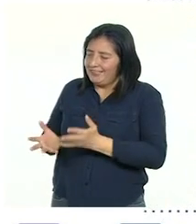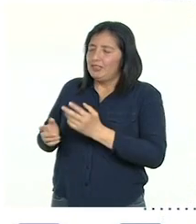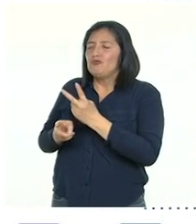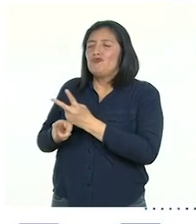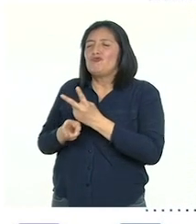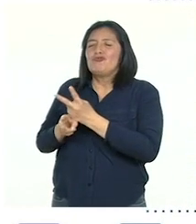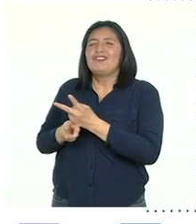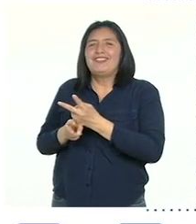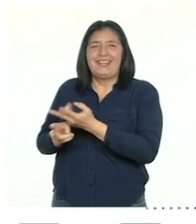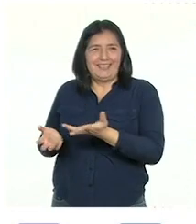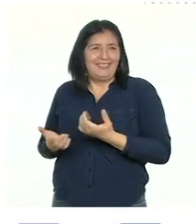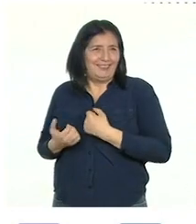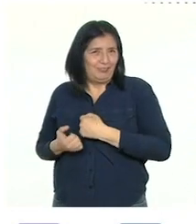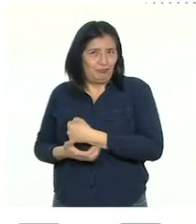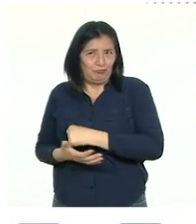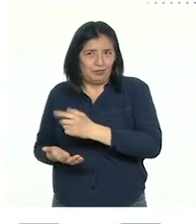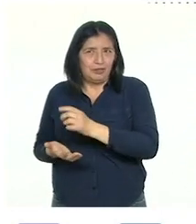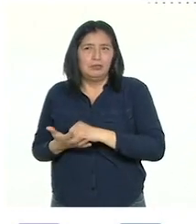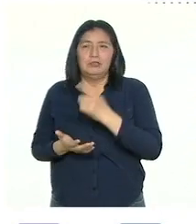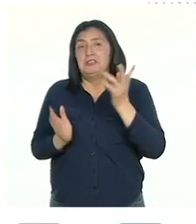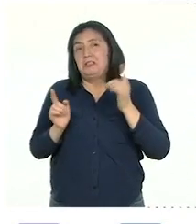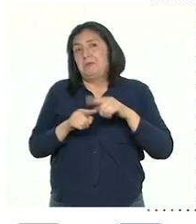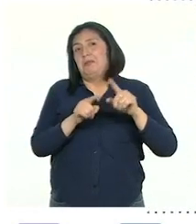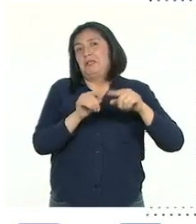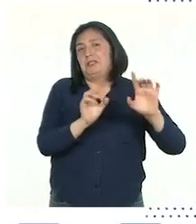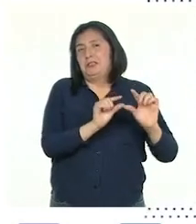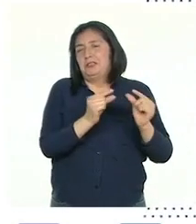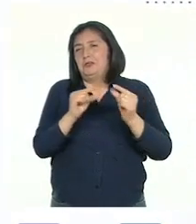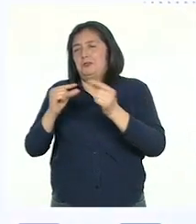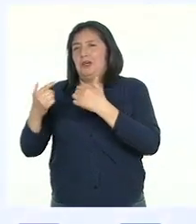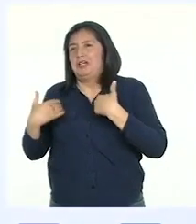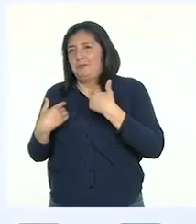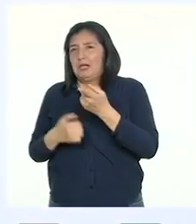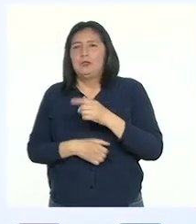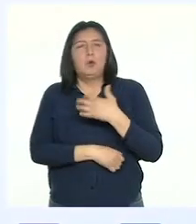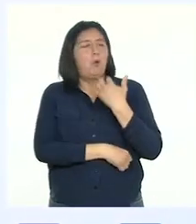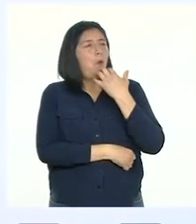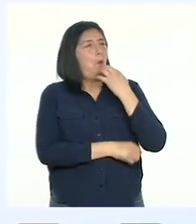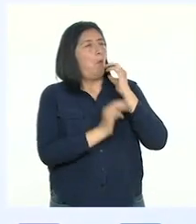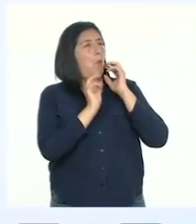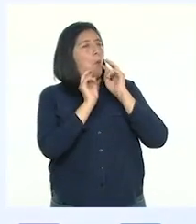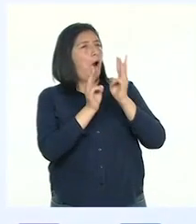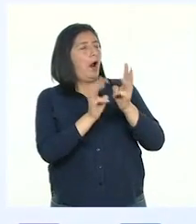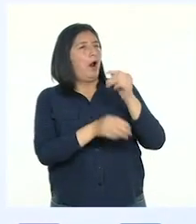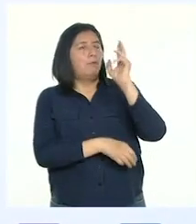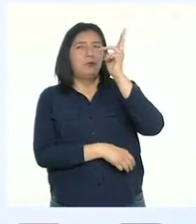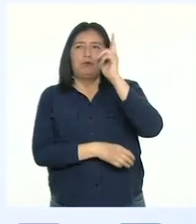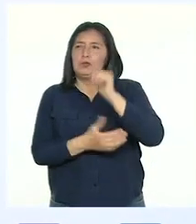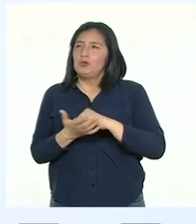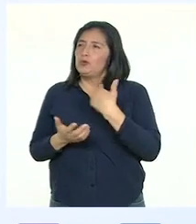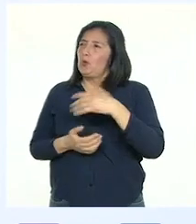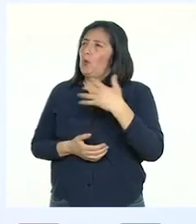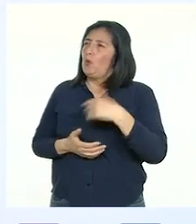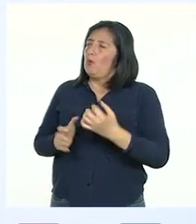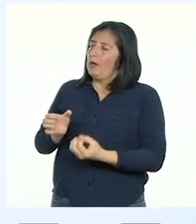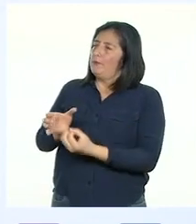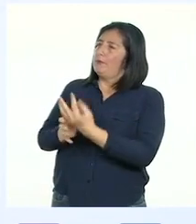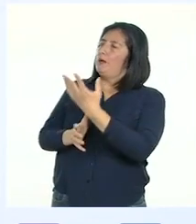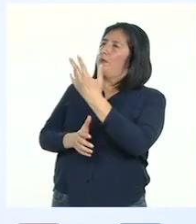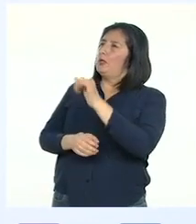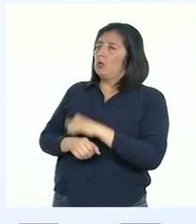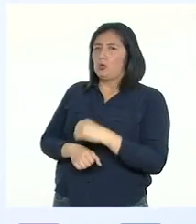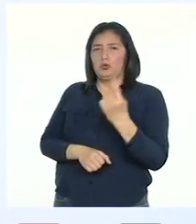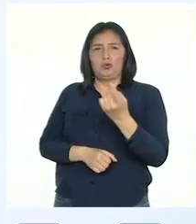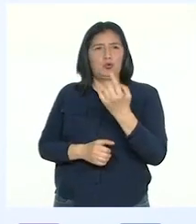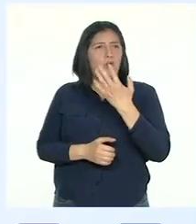de sus crías, según la especie. ¡Wow, profesor! ¡Qué interesante todo lo que nos trae la primavera! No solo